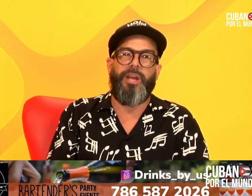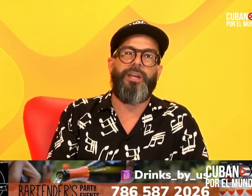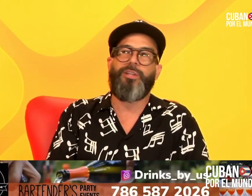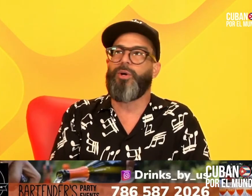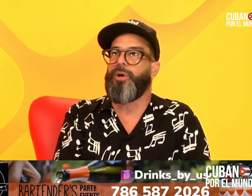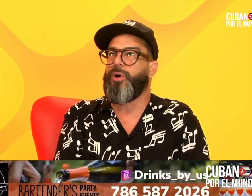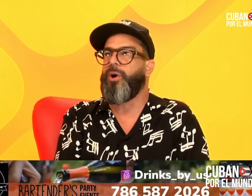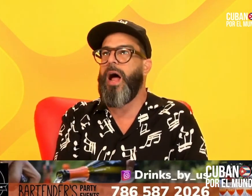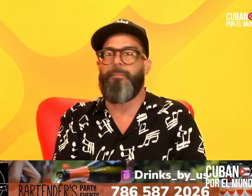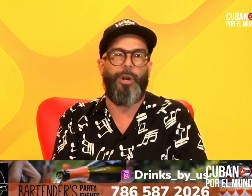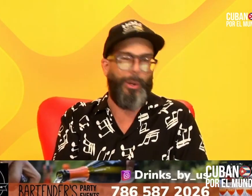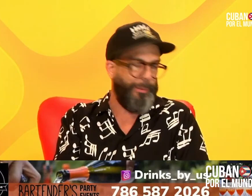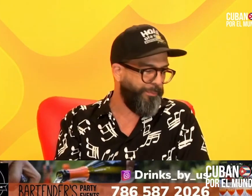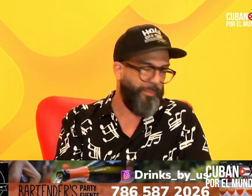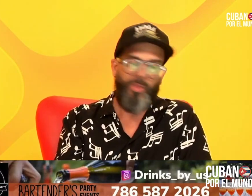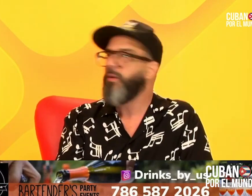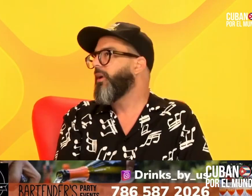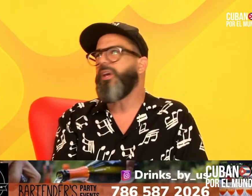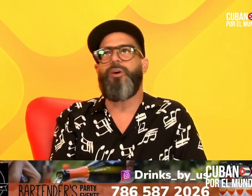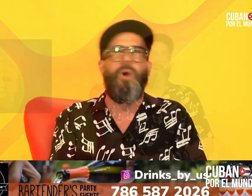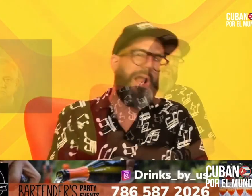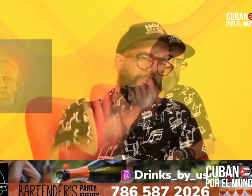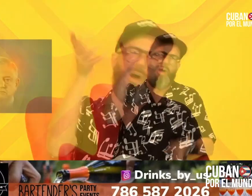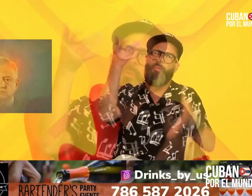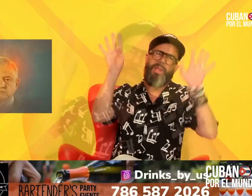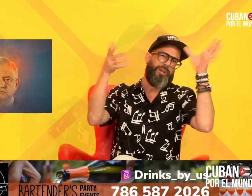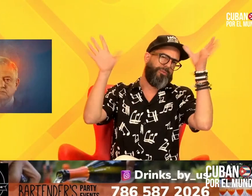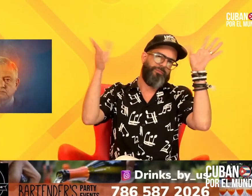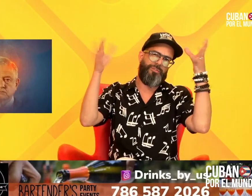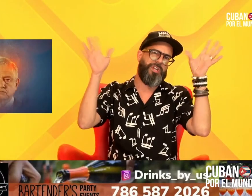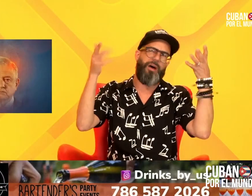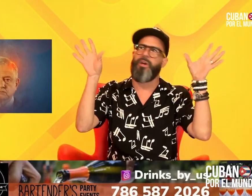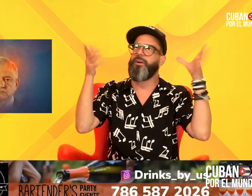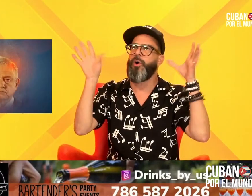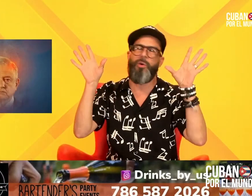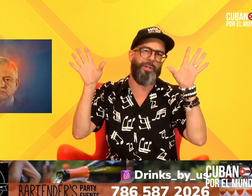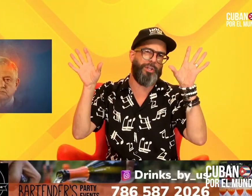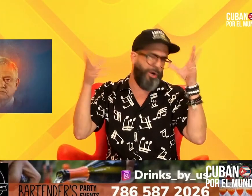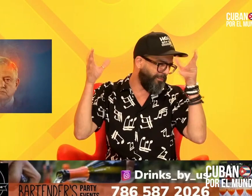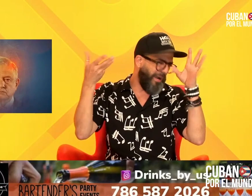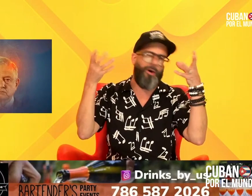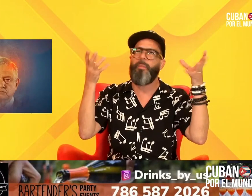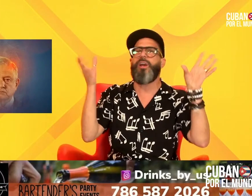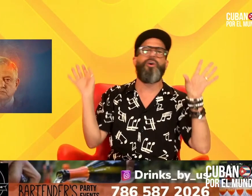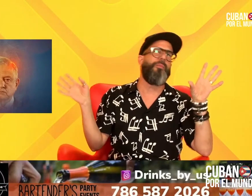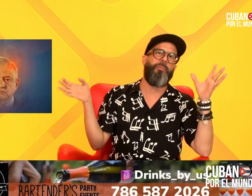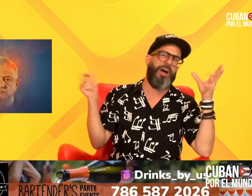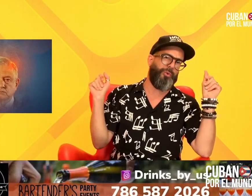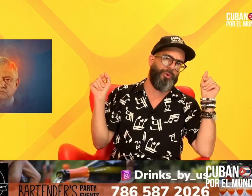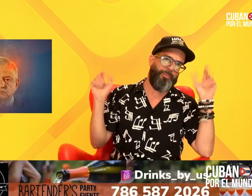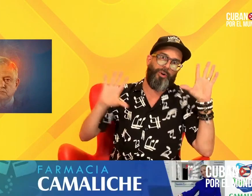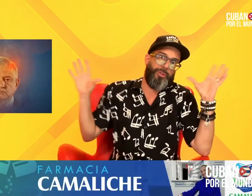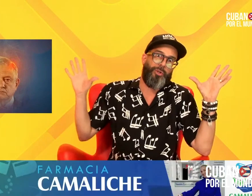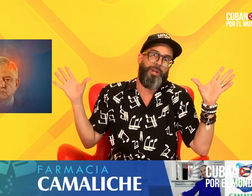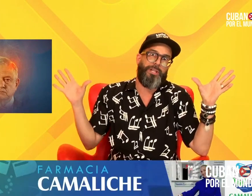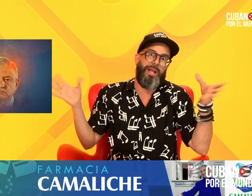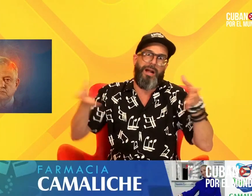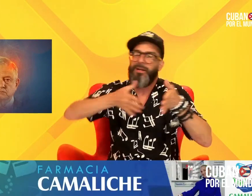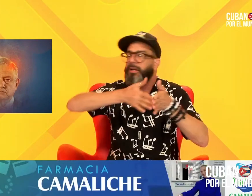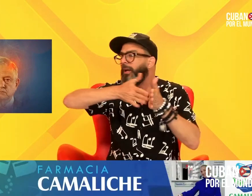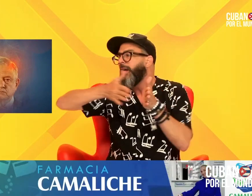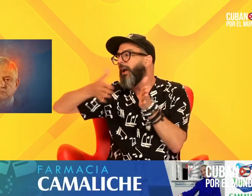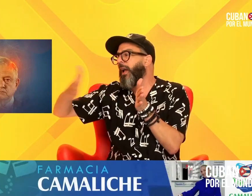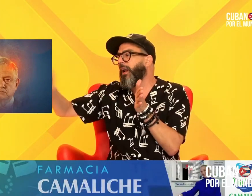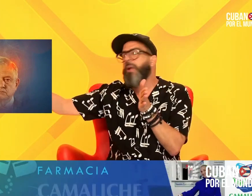el viejito AMLO. Igual, más o menos, tú sabes, no como Trump, más o menos como Maduro, porque todos